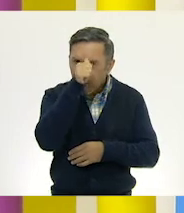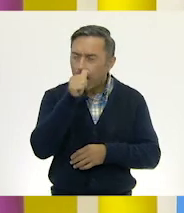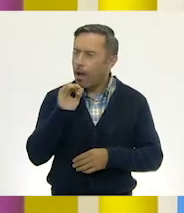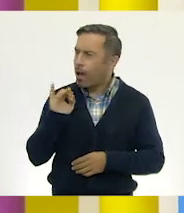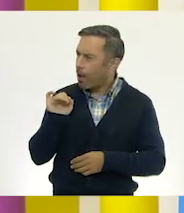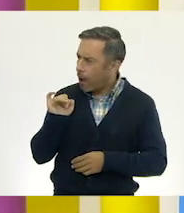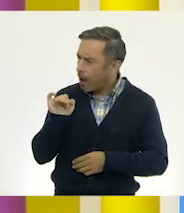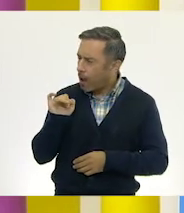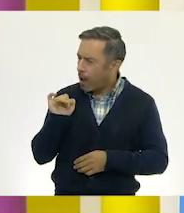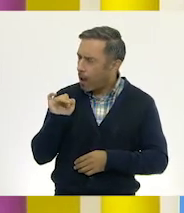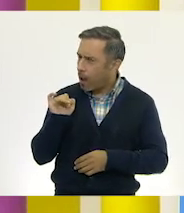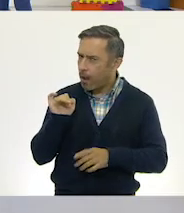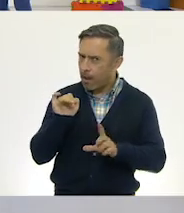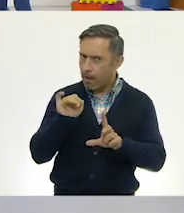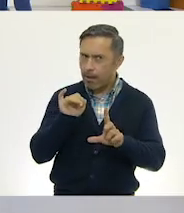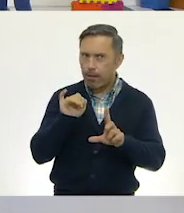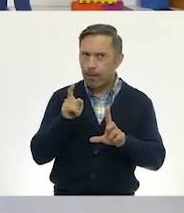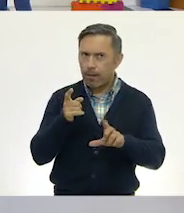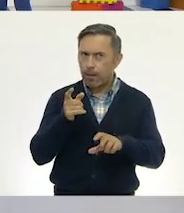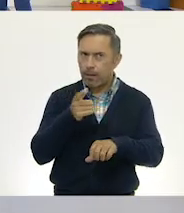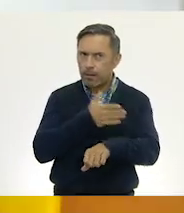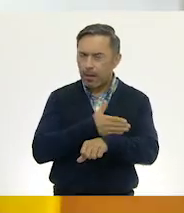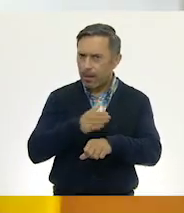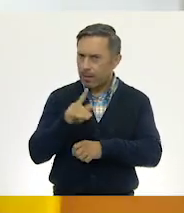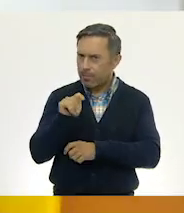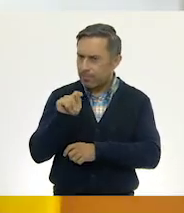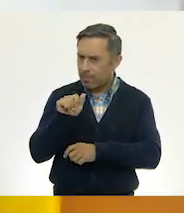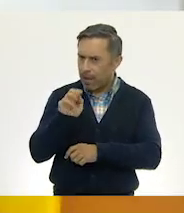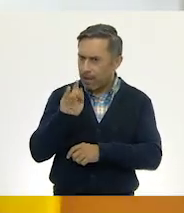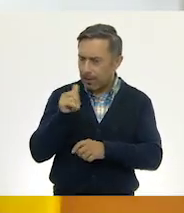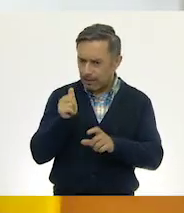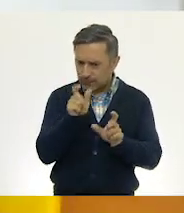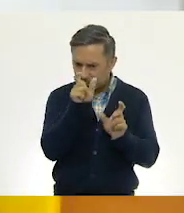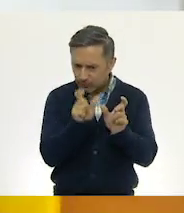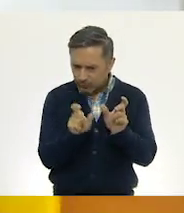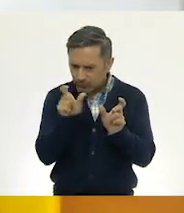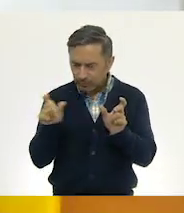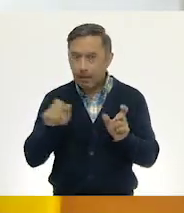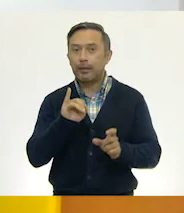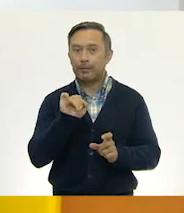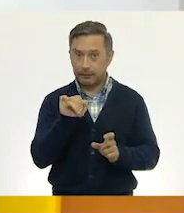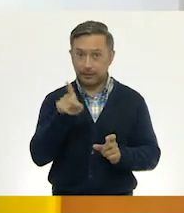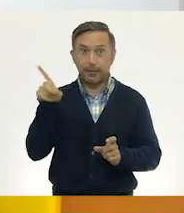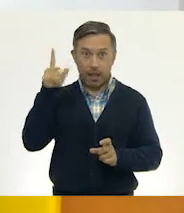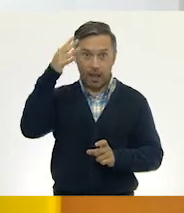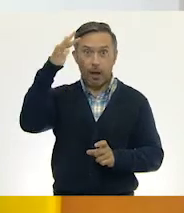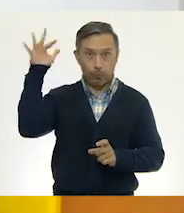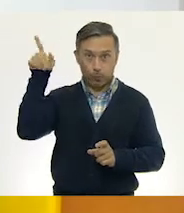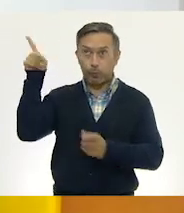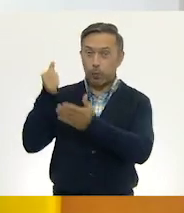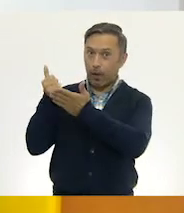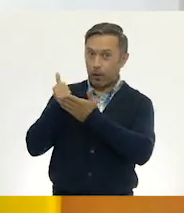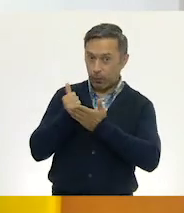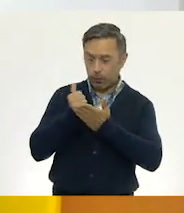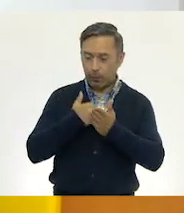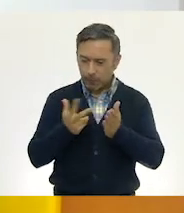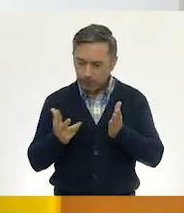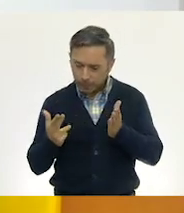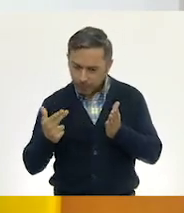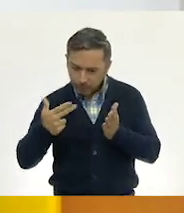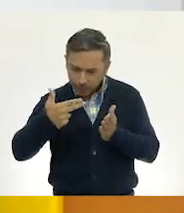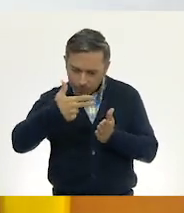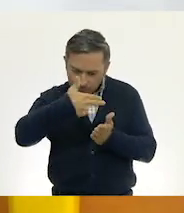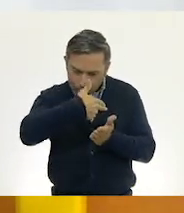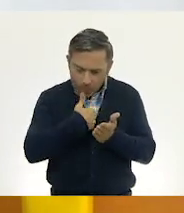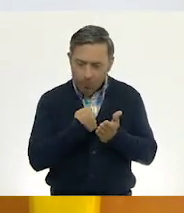tablas. Eran unas tablitas que tenían ellos que recortar. Que recortar. Con ayuda de algún adulto y que se convierten en unas